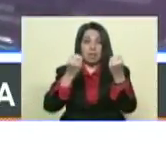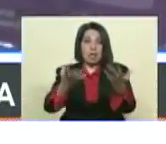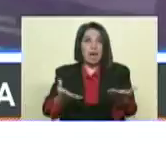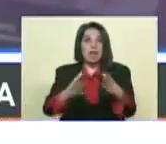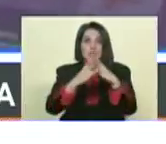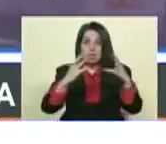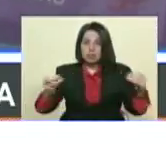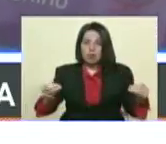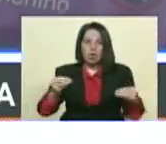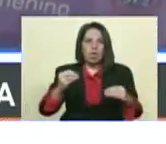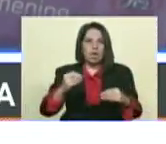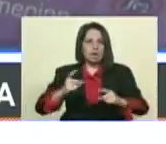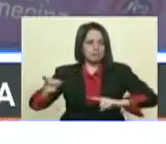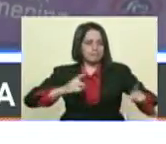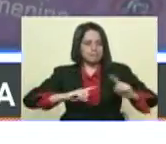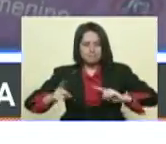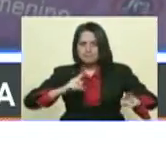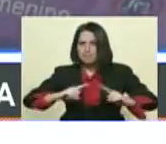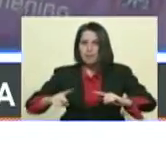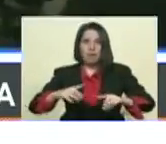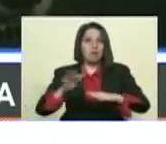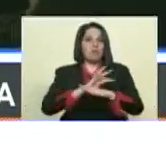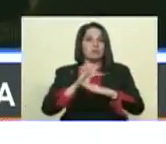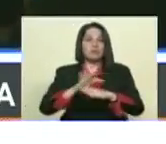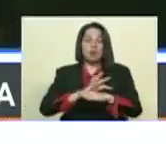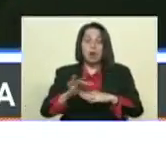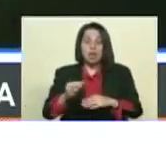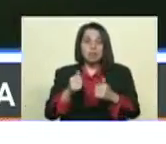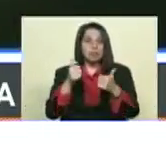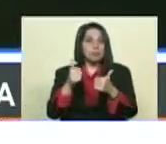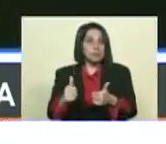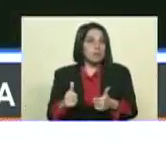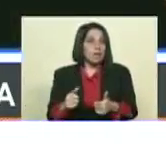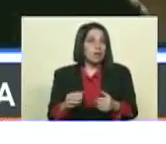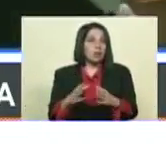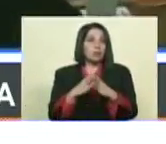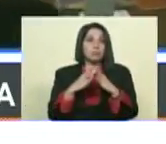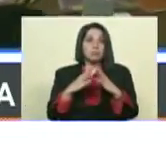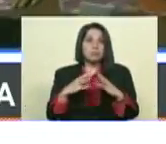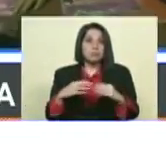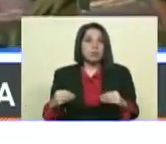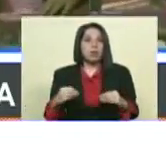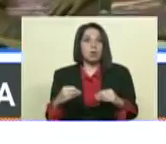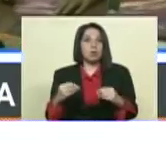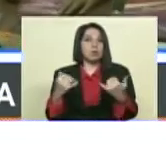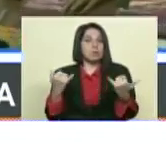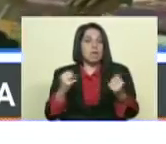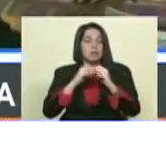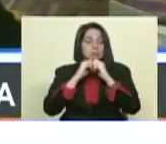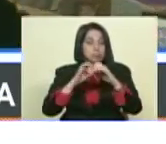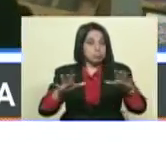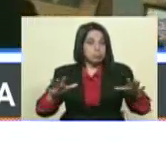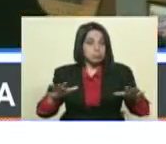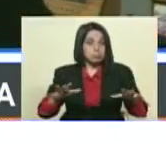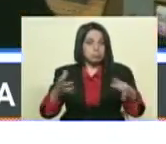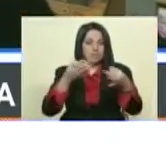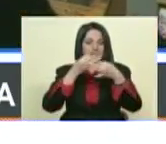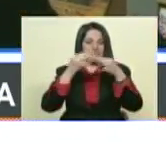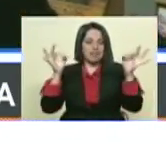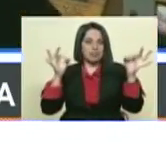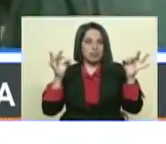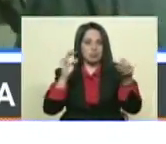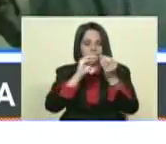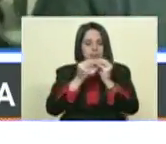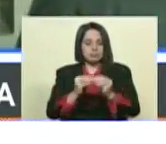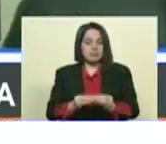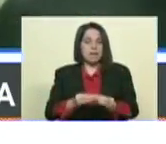estos cuadrantes de paz estén funcionando con todas sus UPI, con todo su despliegue y se vayan perfeccionando y